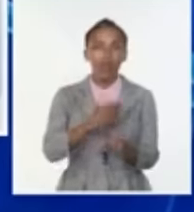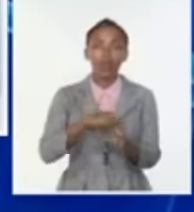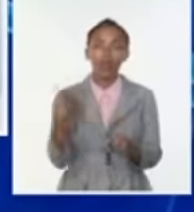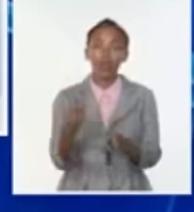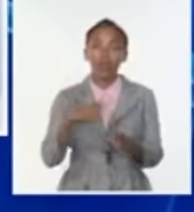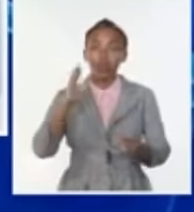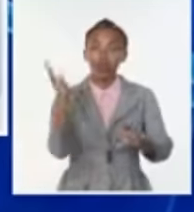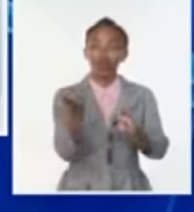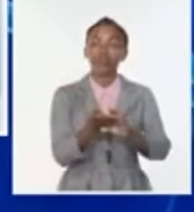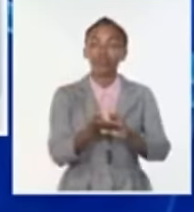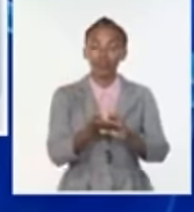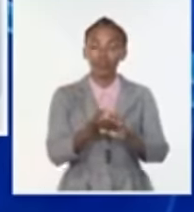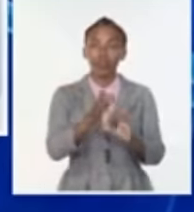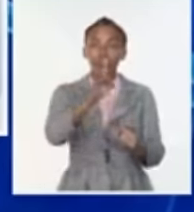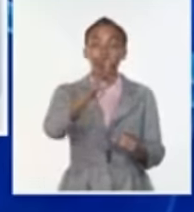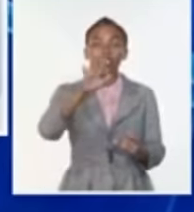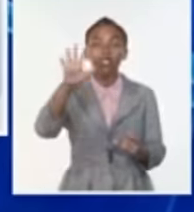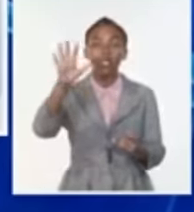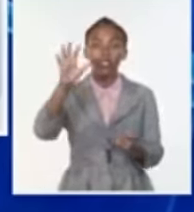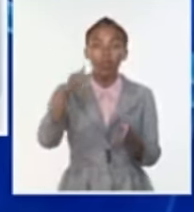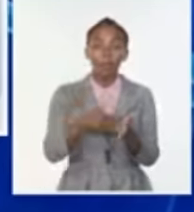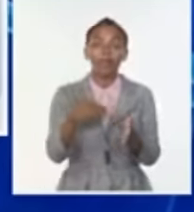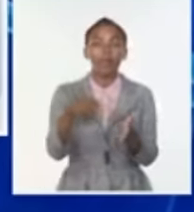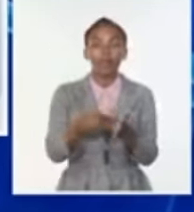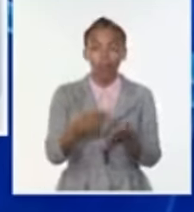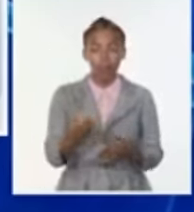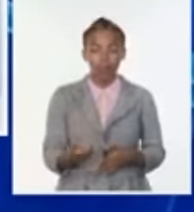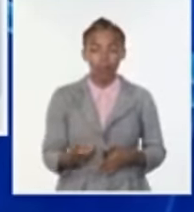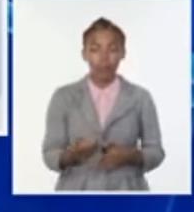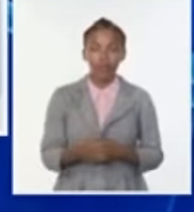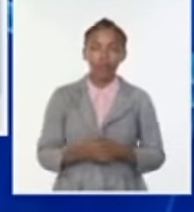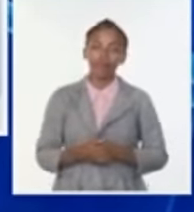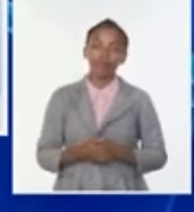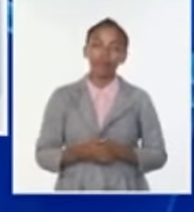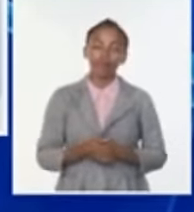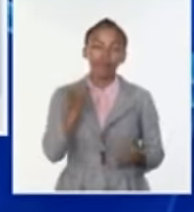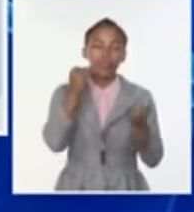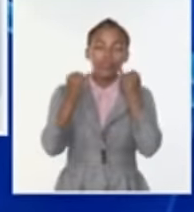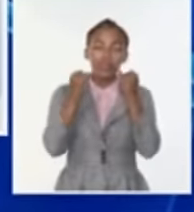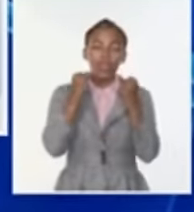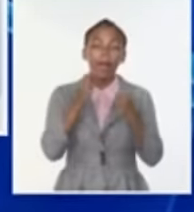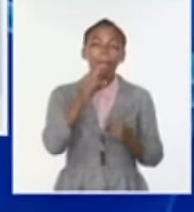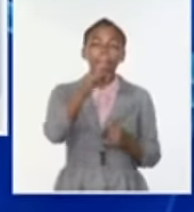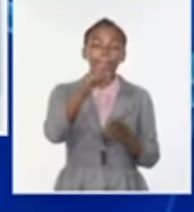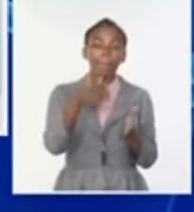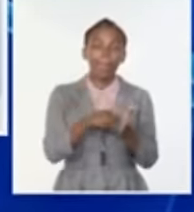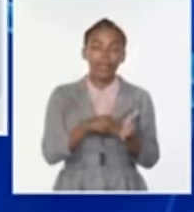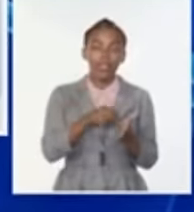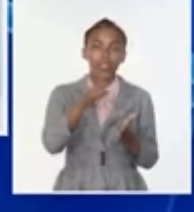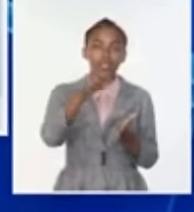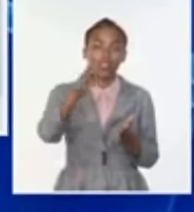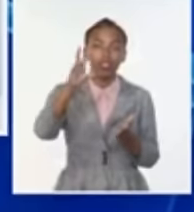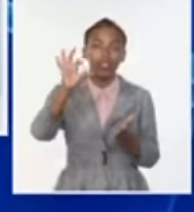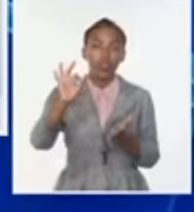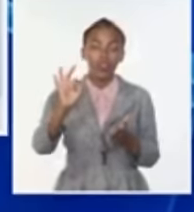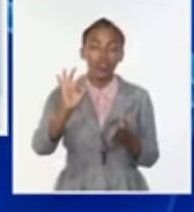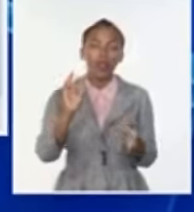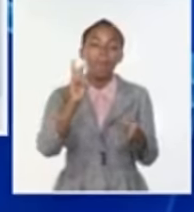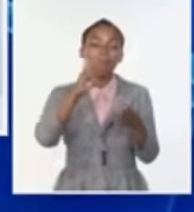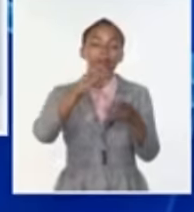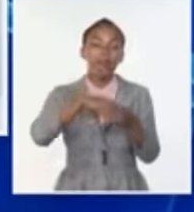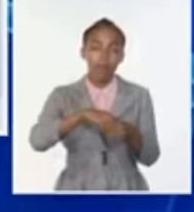95 millones de pesos. Identificadas 1.188 MIPYMES subdeclarantes de los